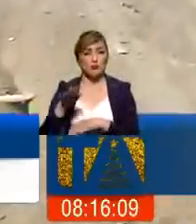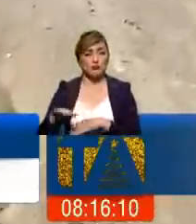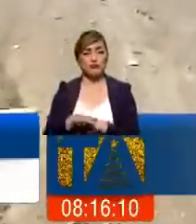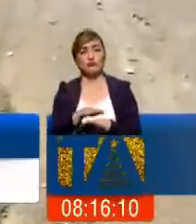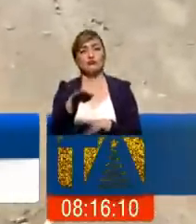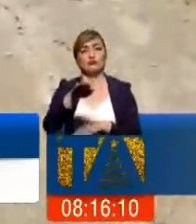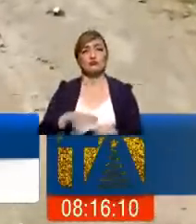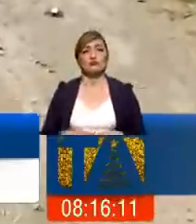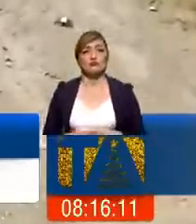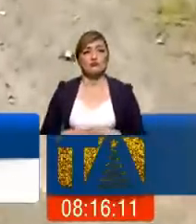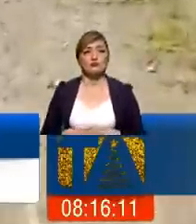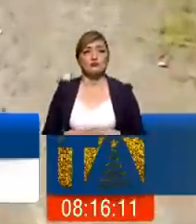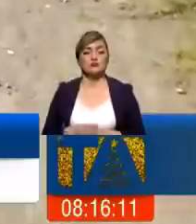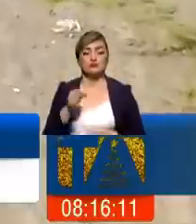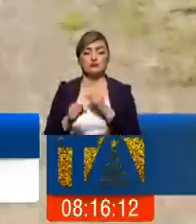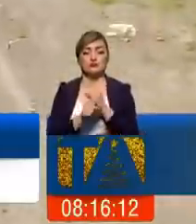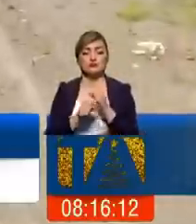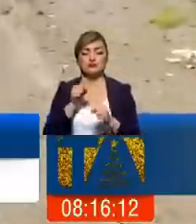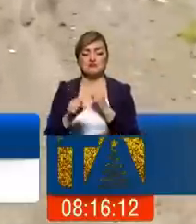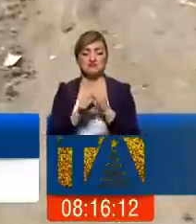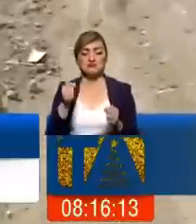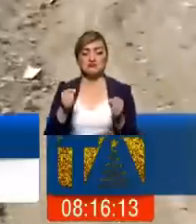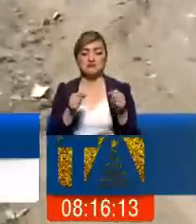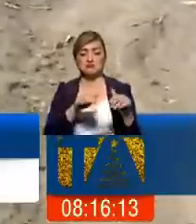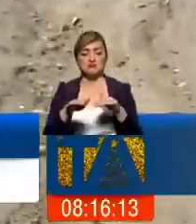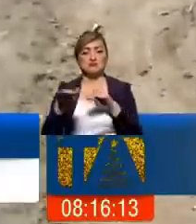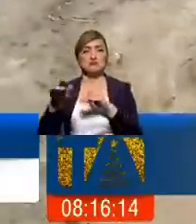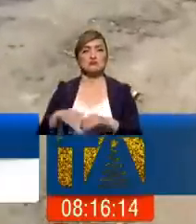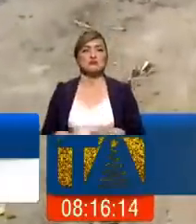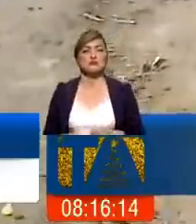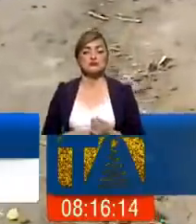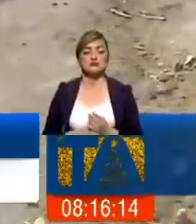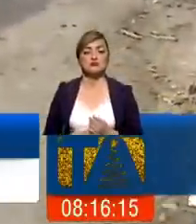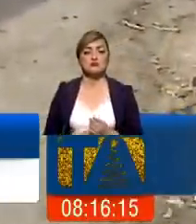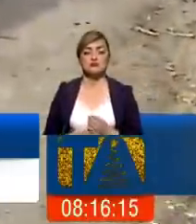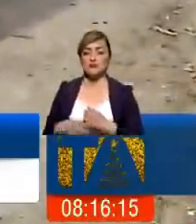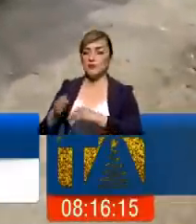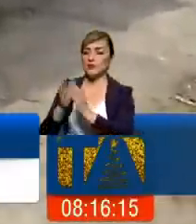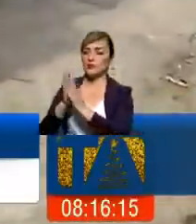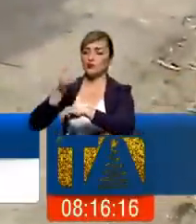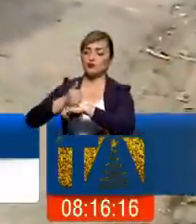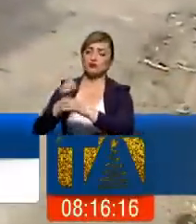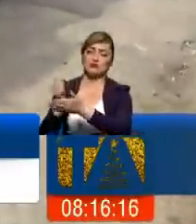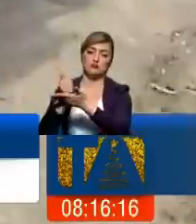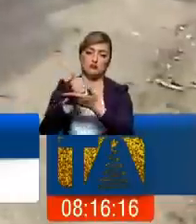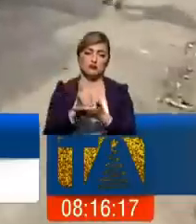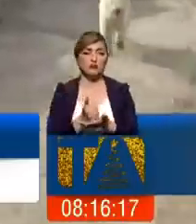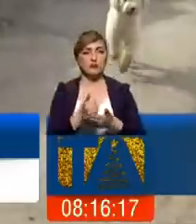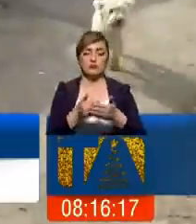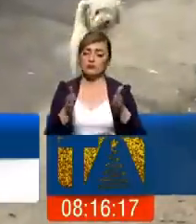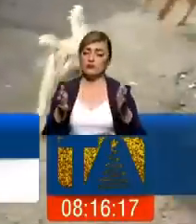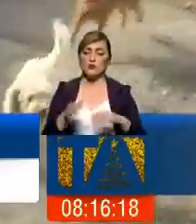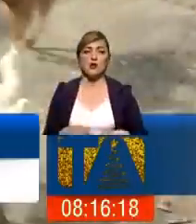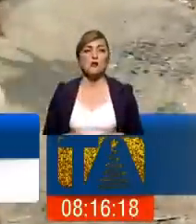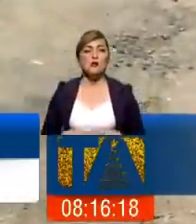aquí han estado transitando por años los vehículos. Pedimos, por favor, a las autoridades que nos ayuden reabriendo